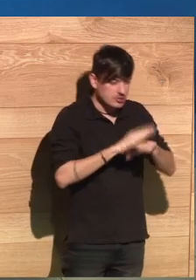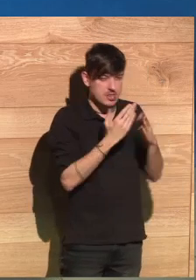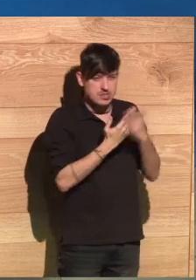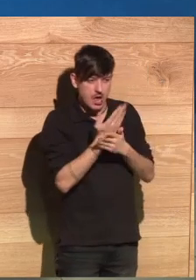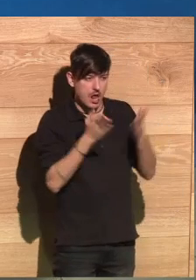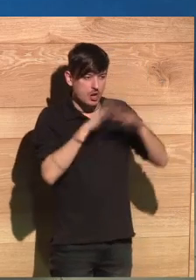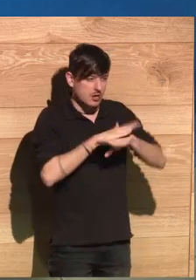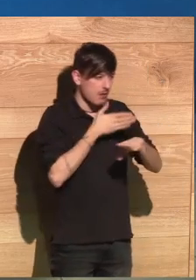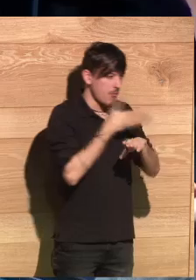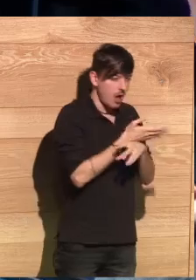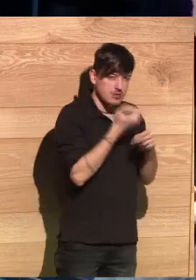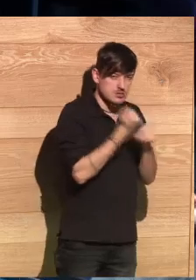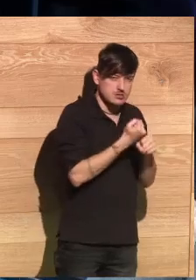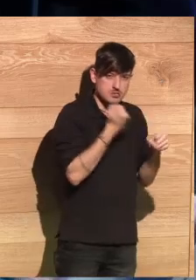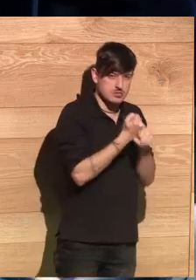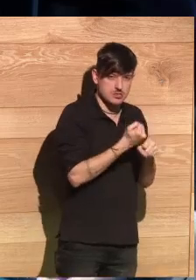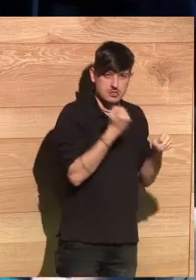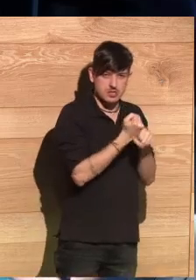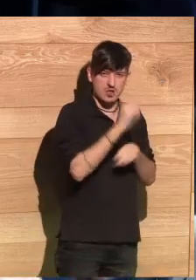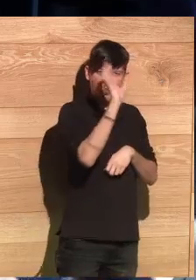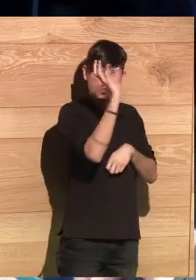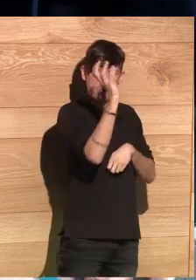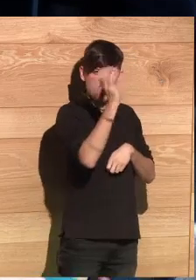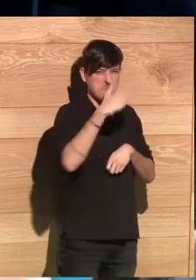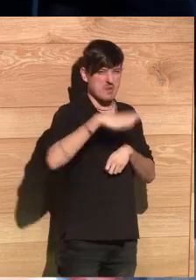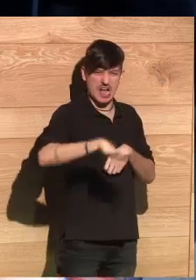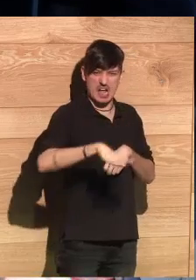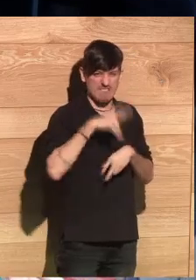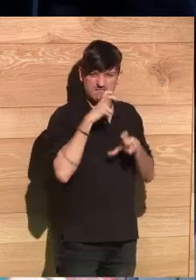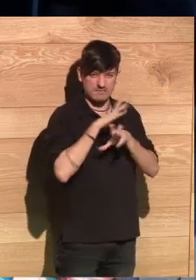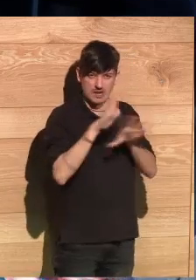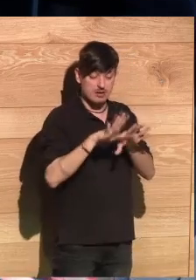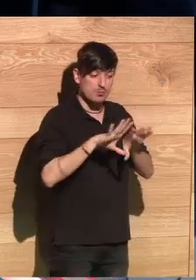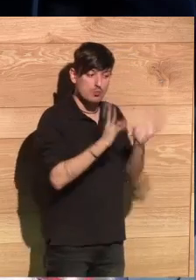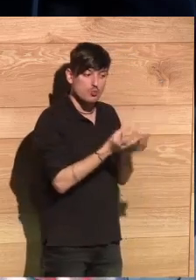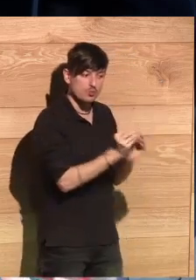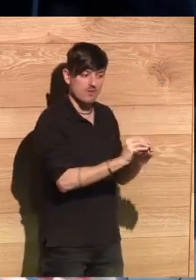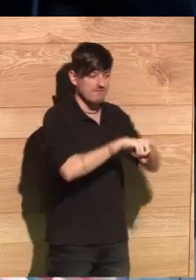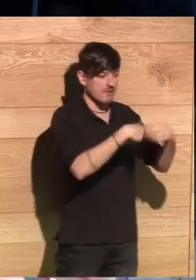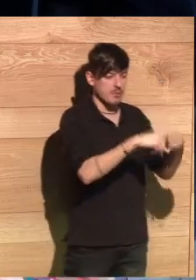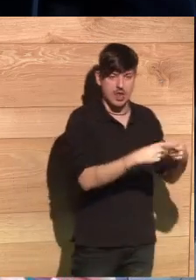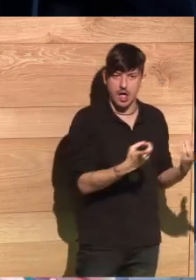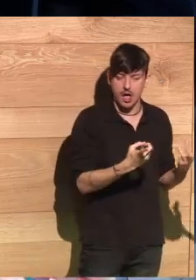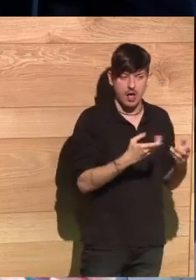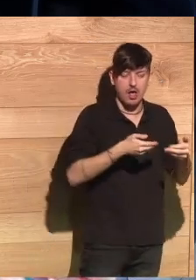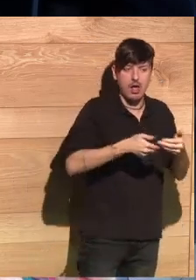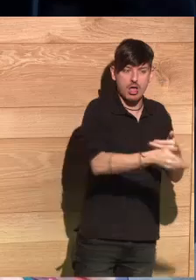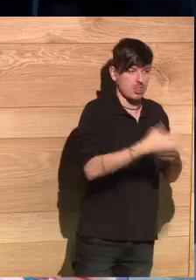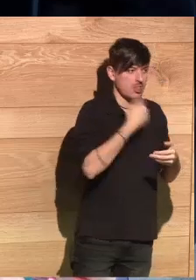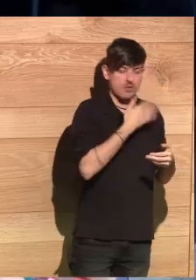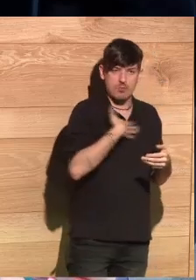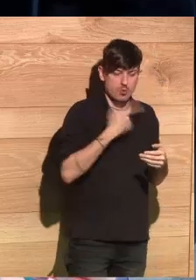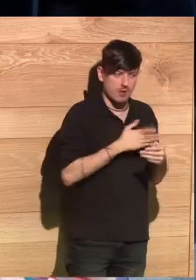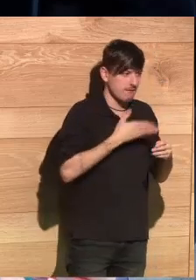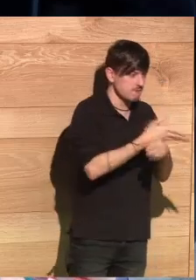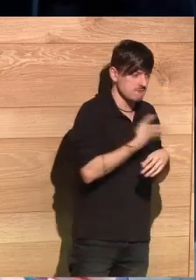bastante adverso, a trabajar noche y día. Y al final su mundo es su familia. Y llega un momento que ella dice, bueno, yo ya he cumplido, no quería ir, yo me